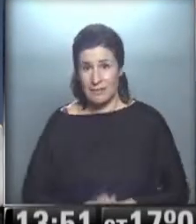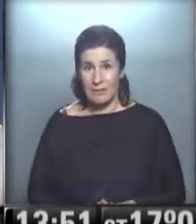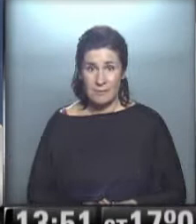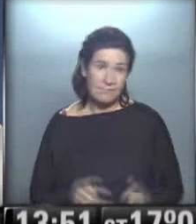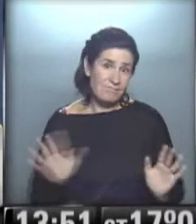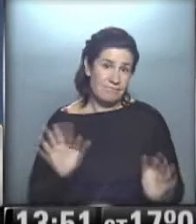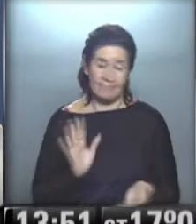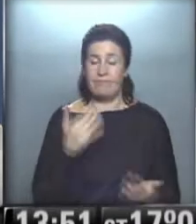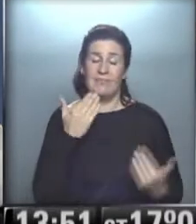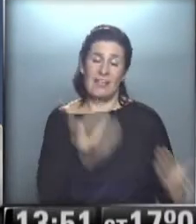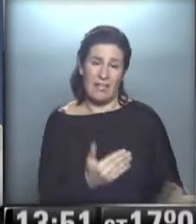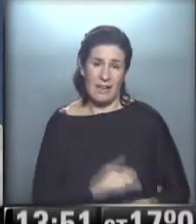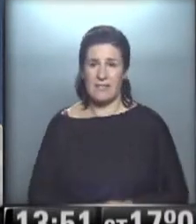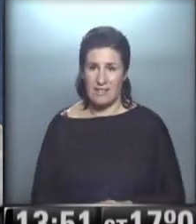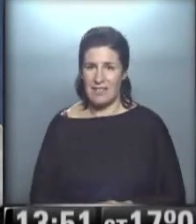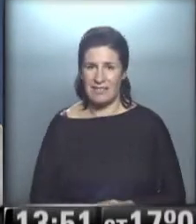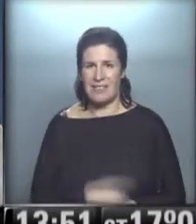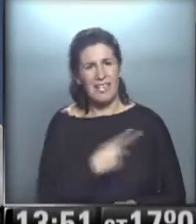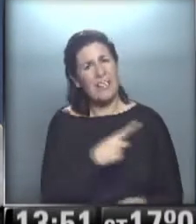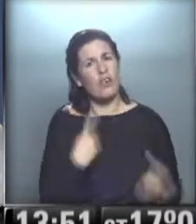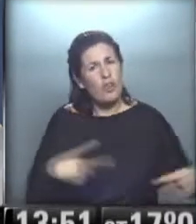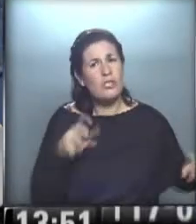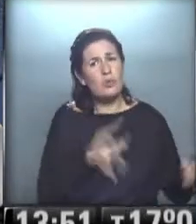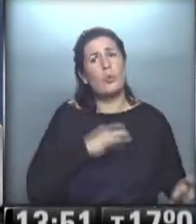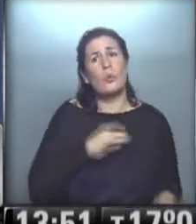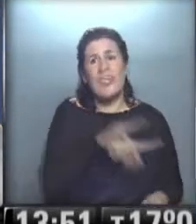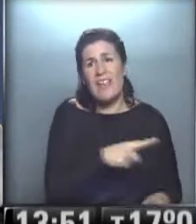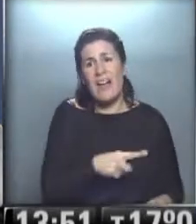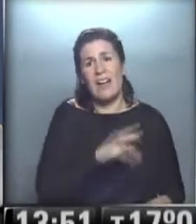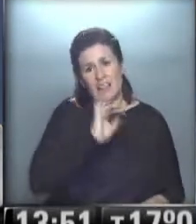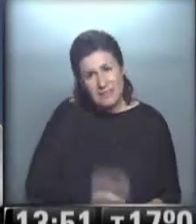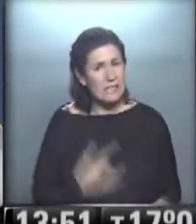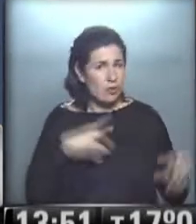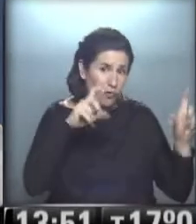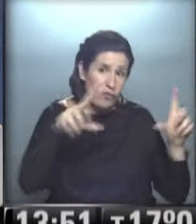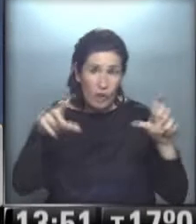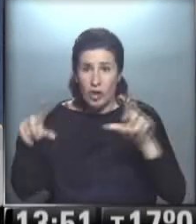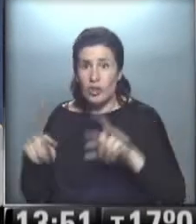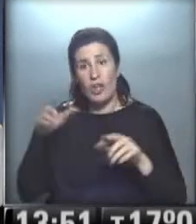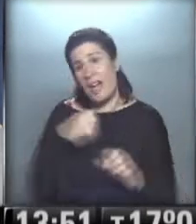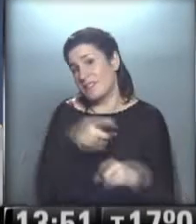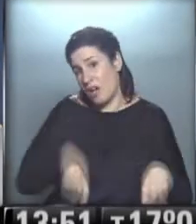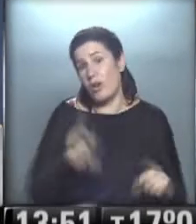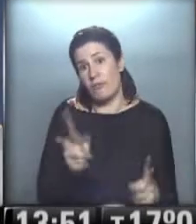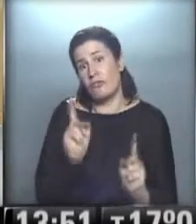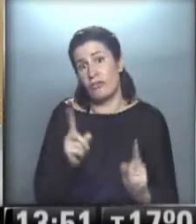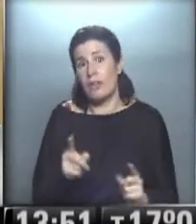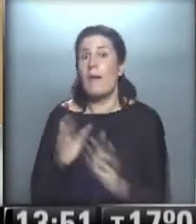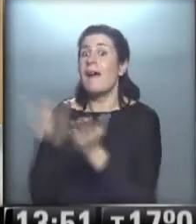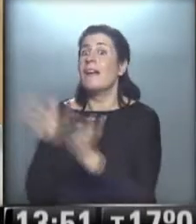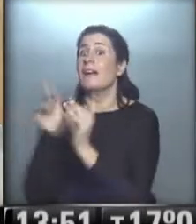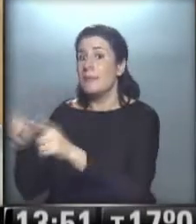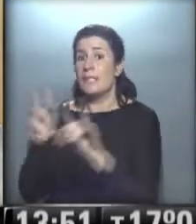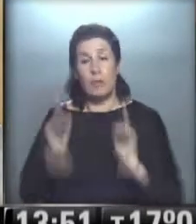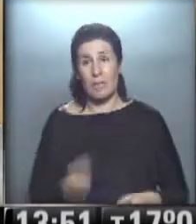Para agradecerle a él toda la intimidad que me dejó compartir, me deja, porque sigo fotografiándolo, compartir con él, no solo para la revista, sino para